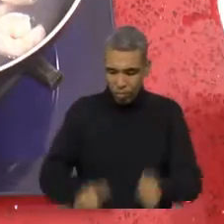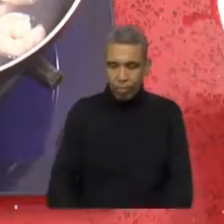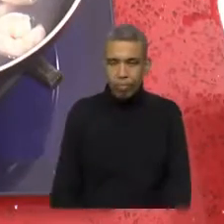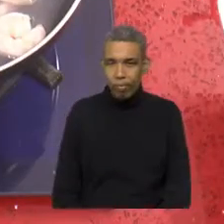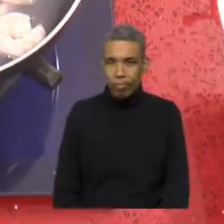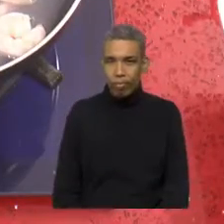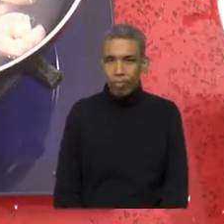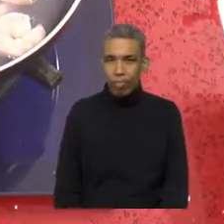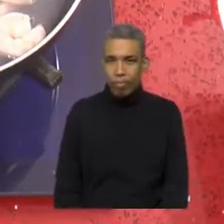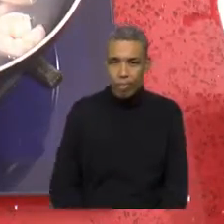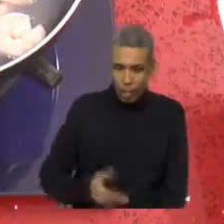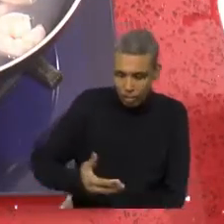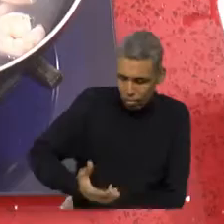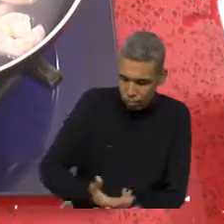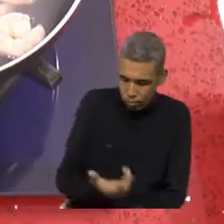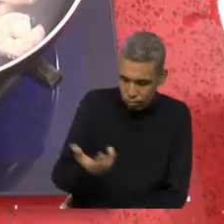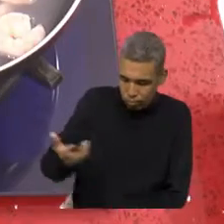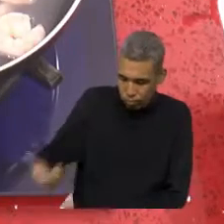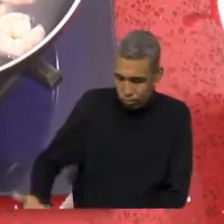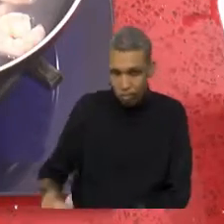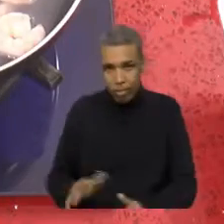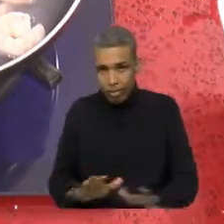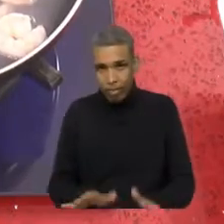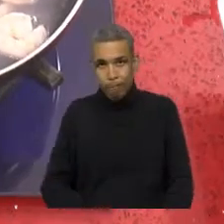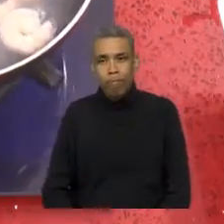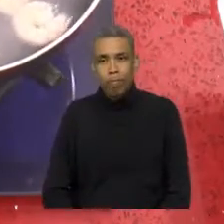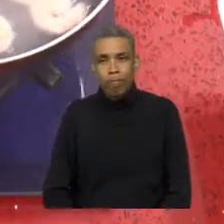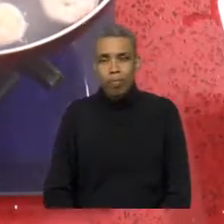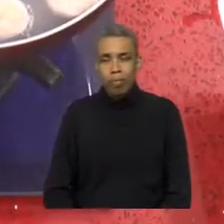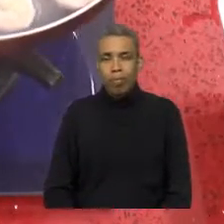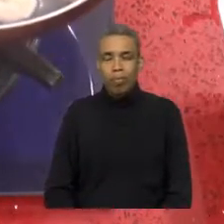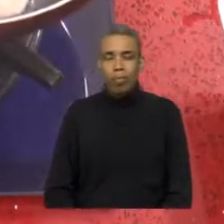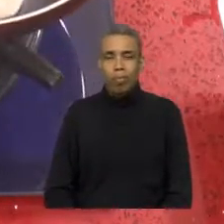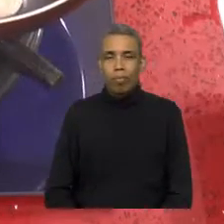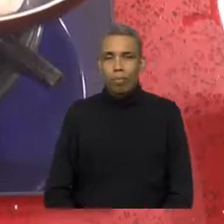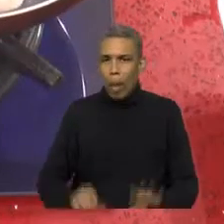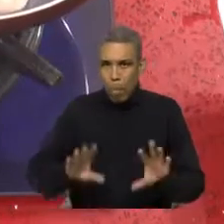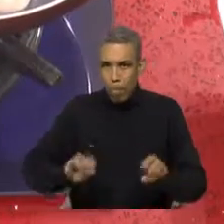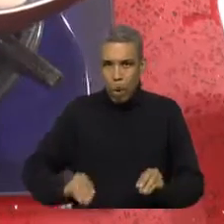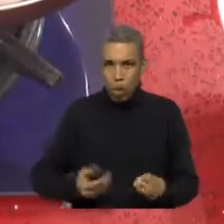sacarlos. Vamos a apagarle acá.